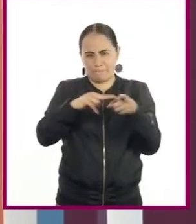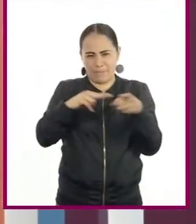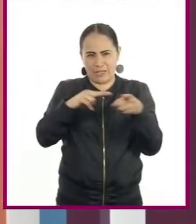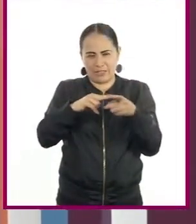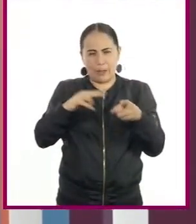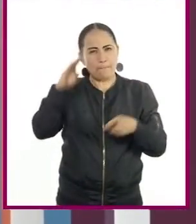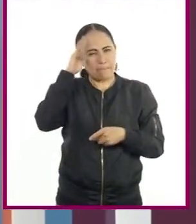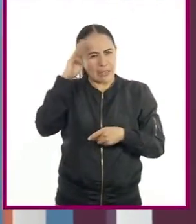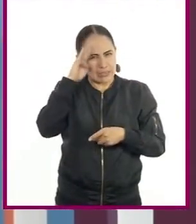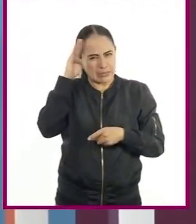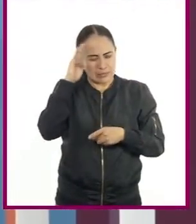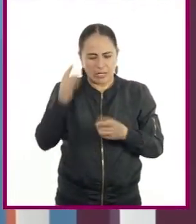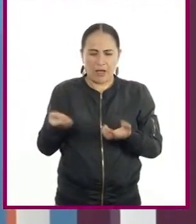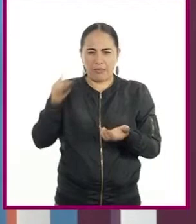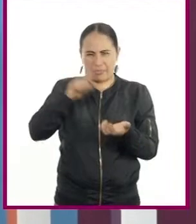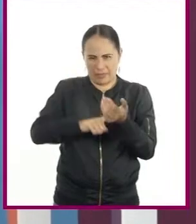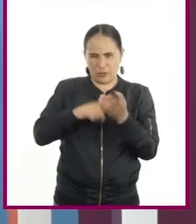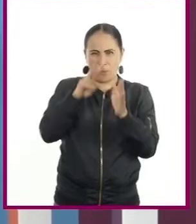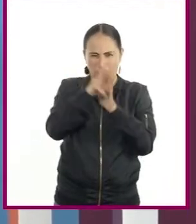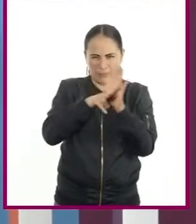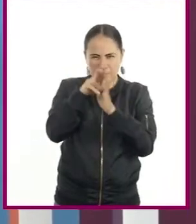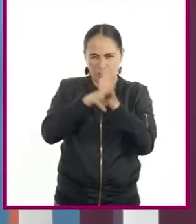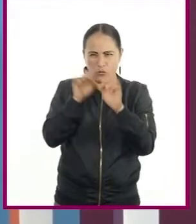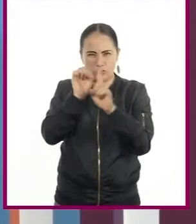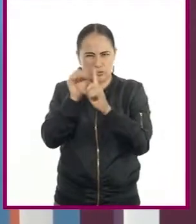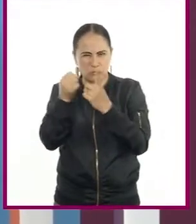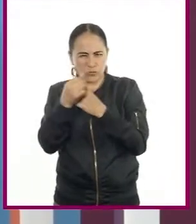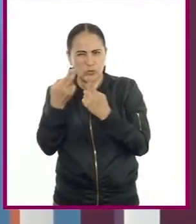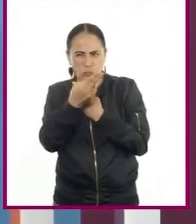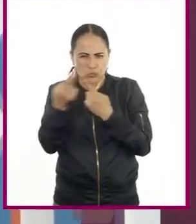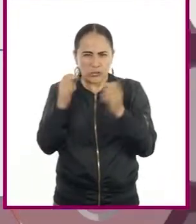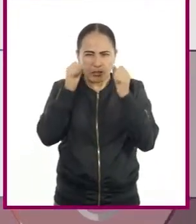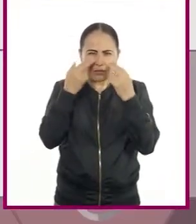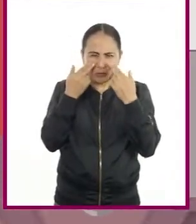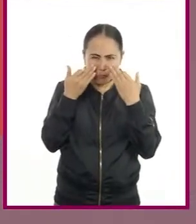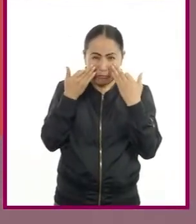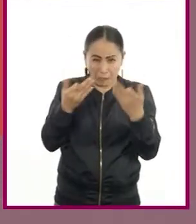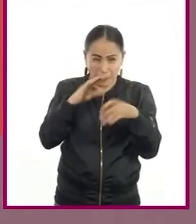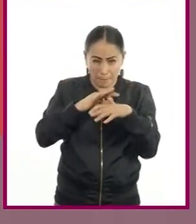de las situaciones que aparecen en el video las han visto en la vida real.